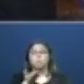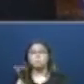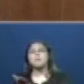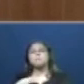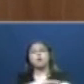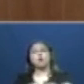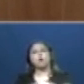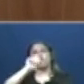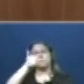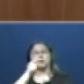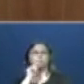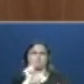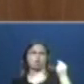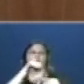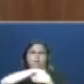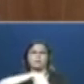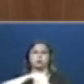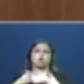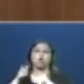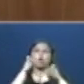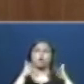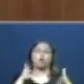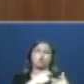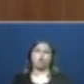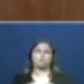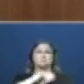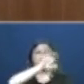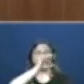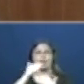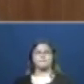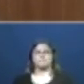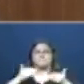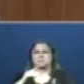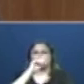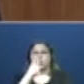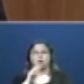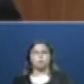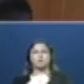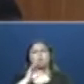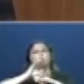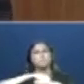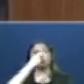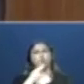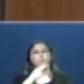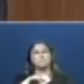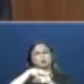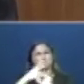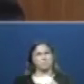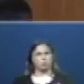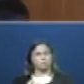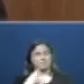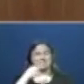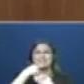que negocie con la comisión europea la prórroga de un año para la aplicación de los compromisos de inversión medioambiental previstos en la directiva